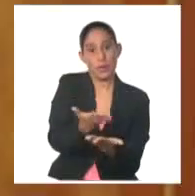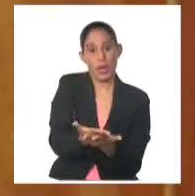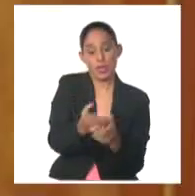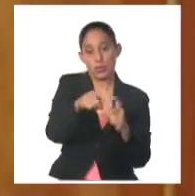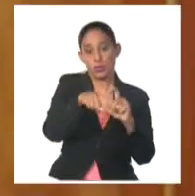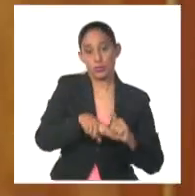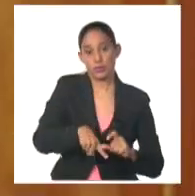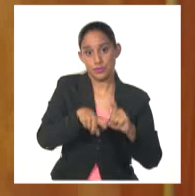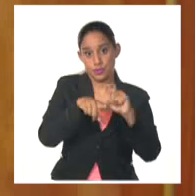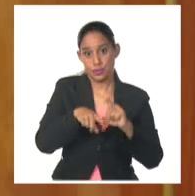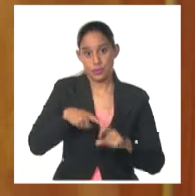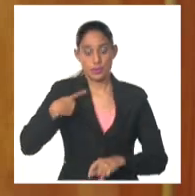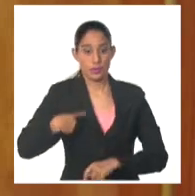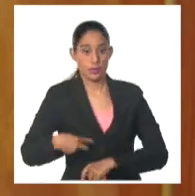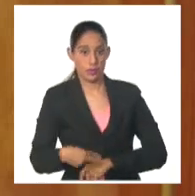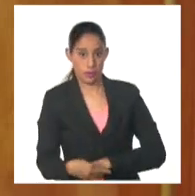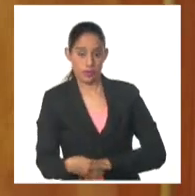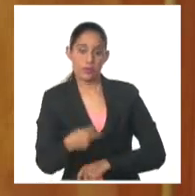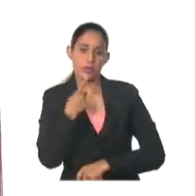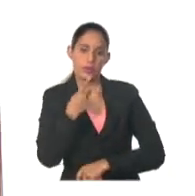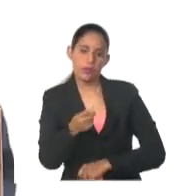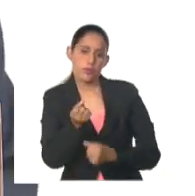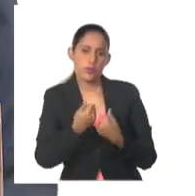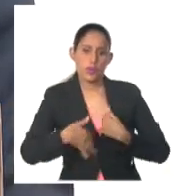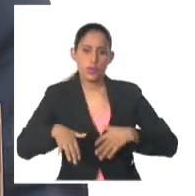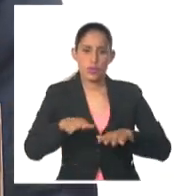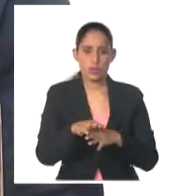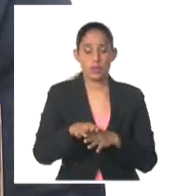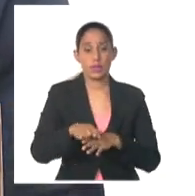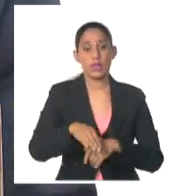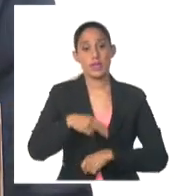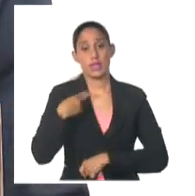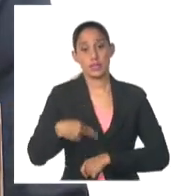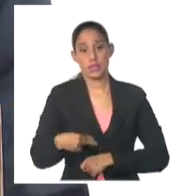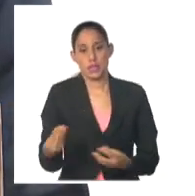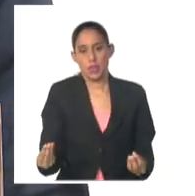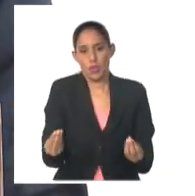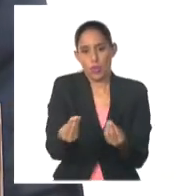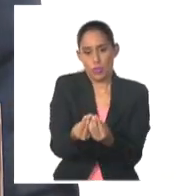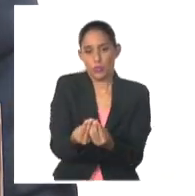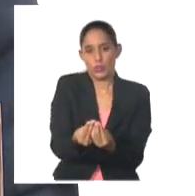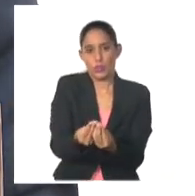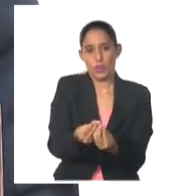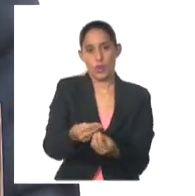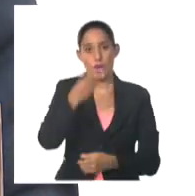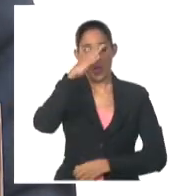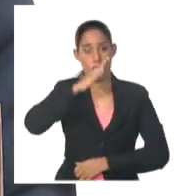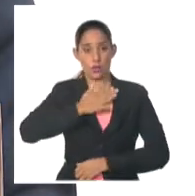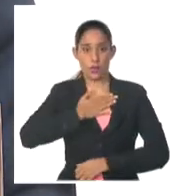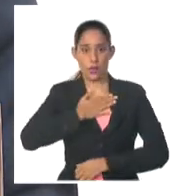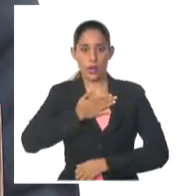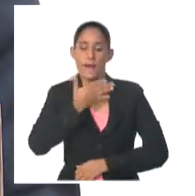de la Nación Asiática, se refirió a cuestiones que su país tiene en común con Cuba. Me gustaría